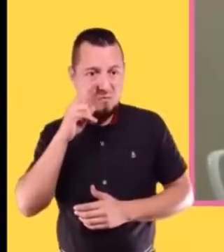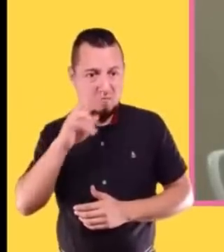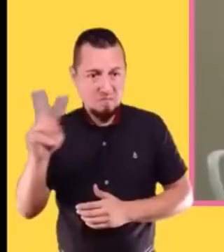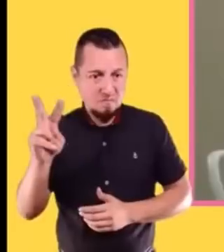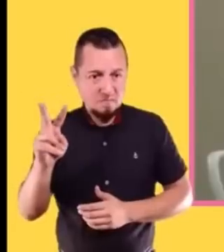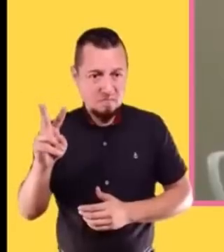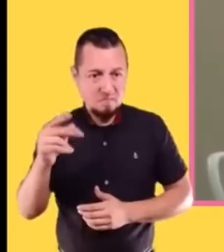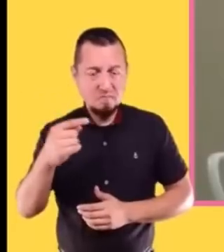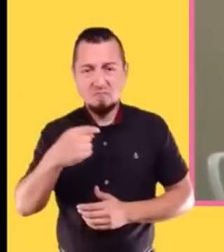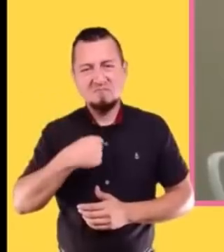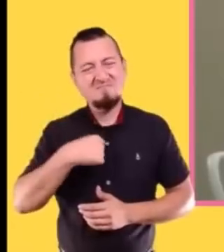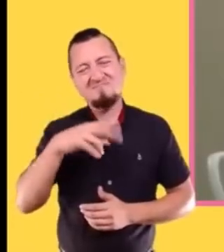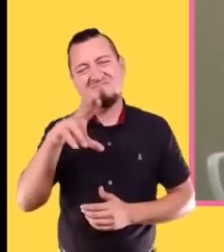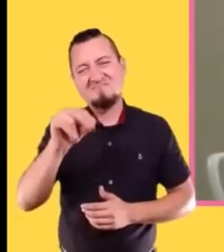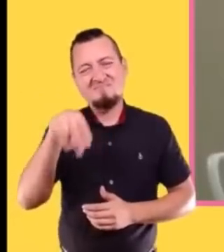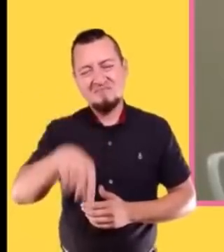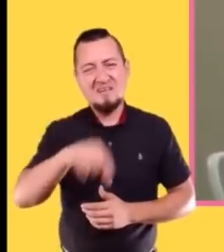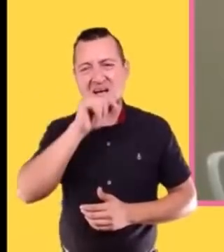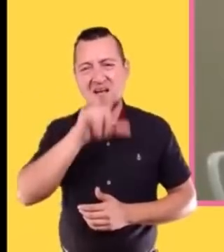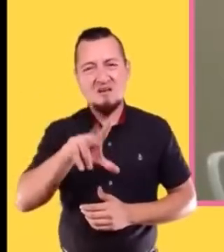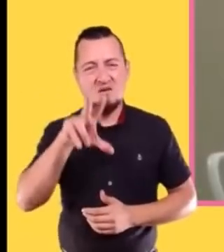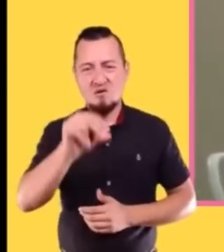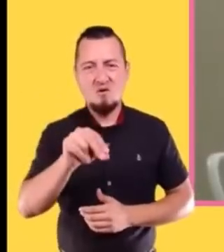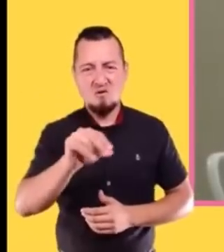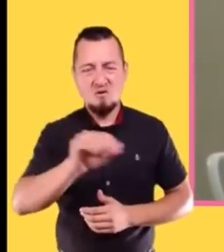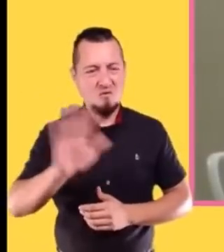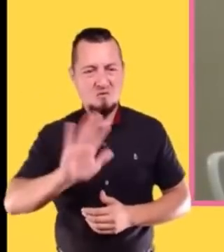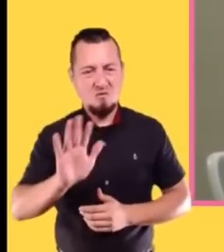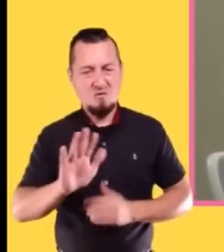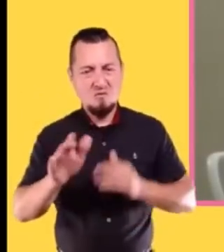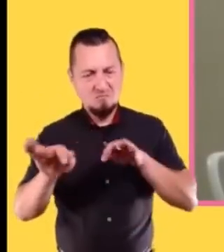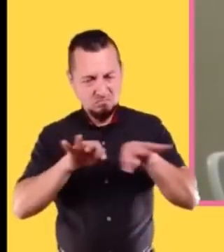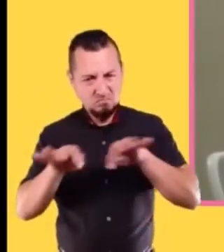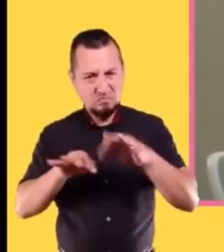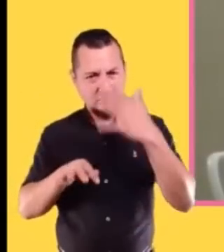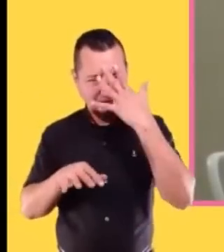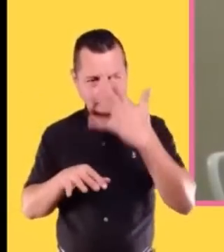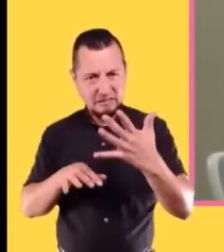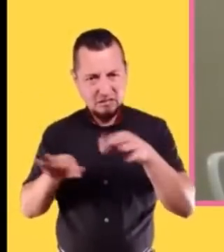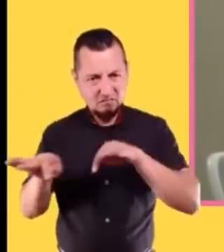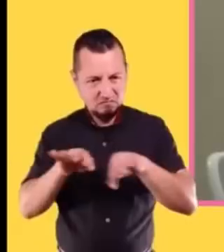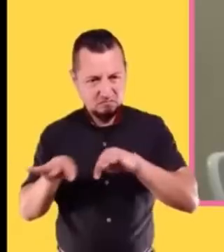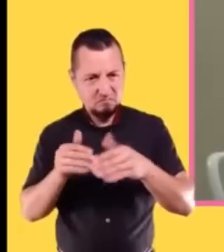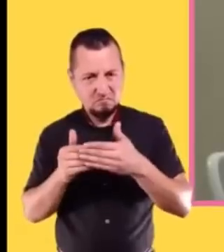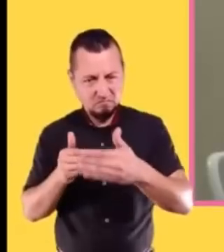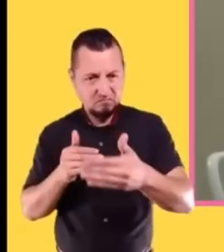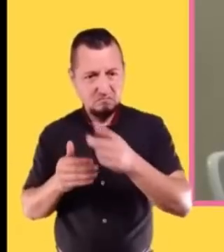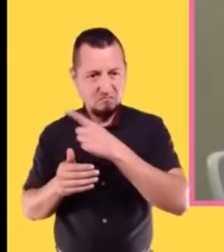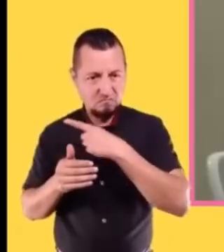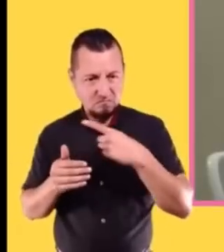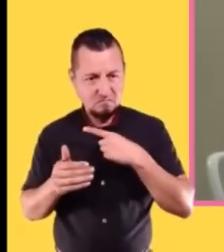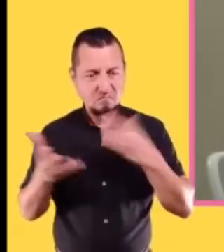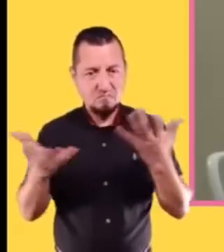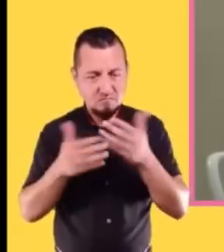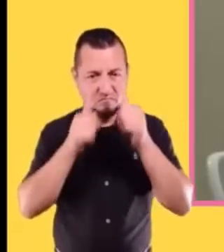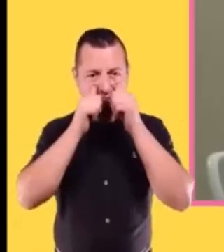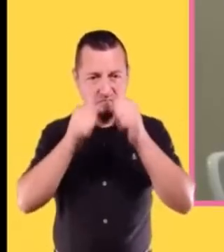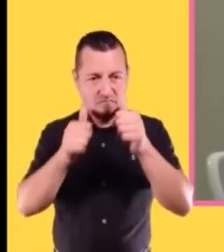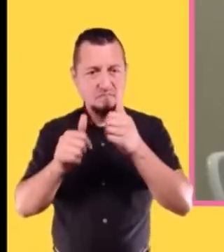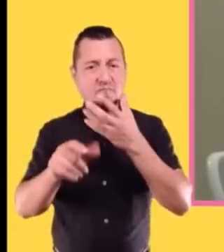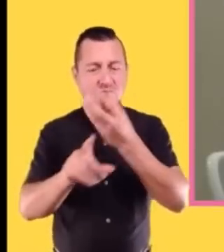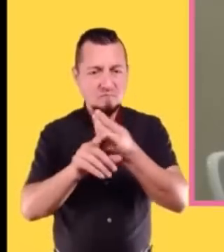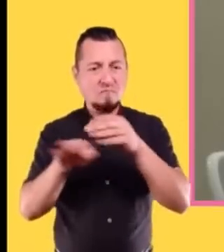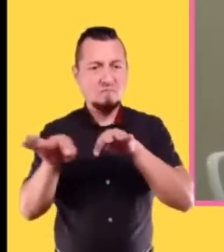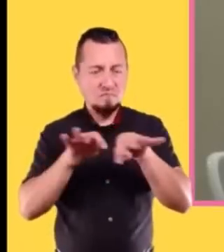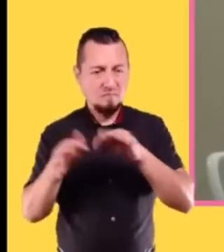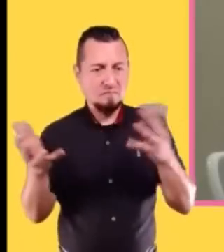voy a permitir que eso pase en Jalisco. Hay que trabajar con seriedad este tema y yo creo que estos asuntos se pueden atender, corregir con el trabajo que vamos a hacer con las